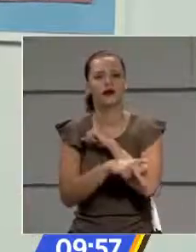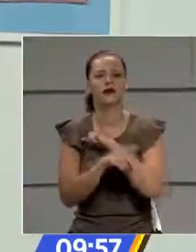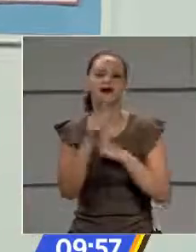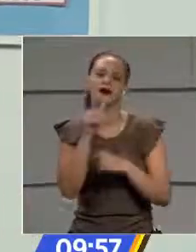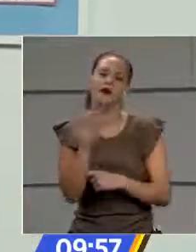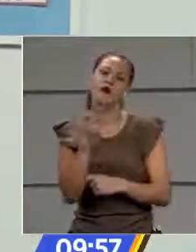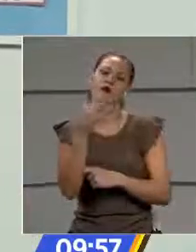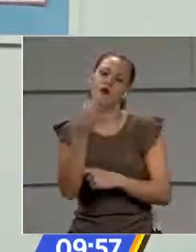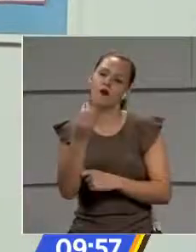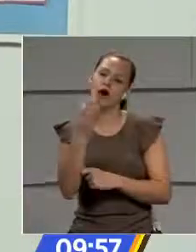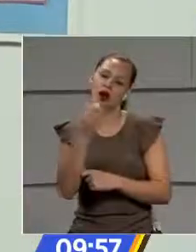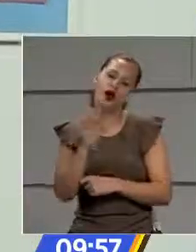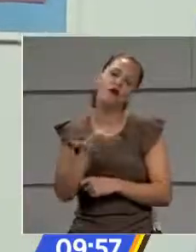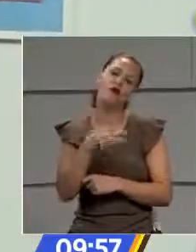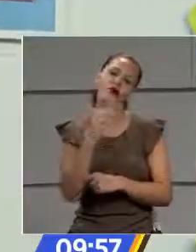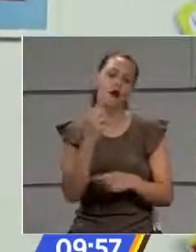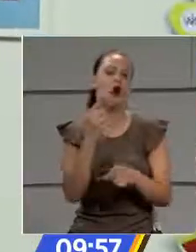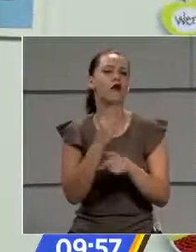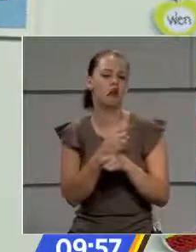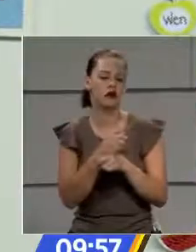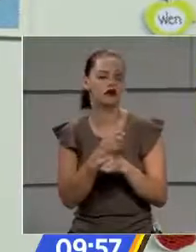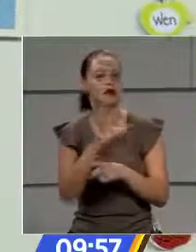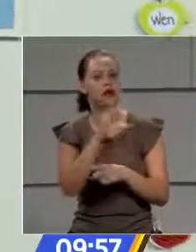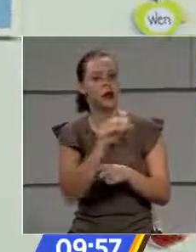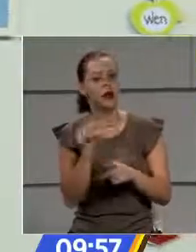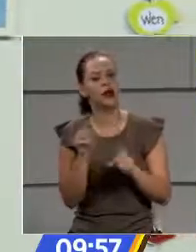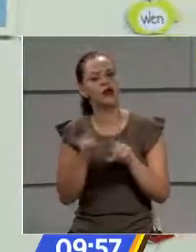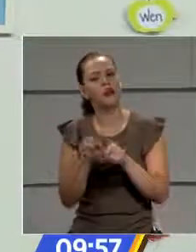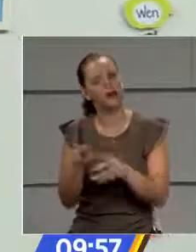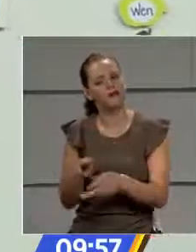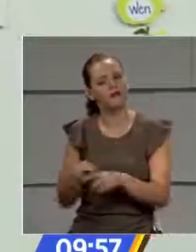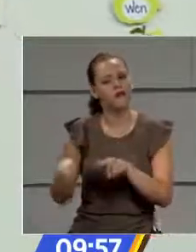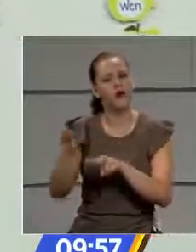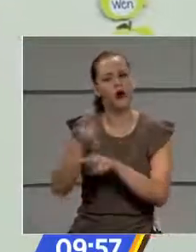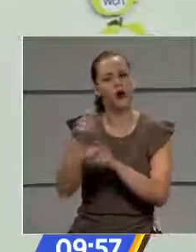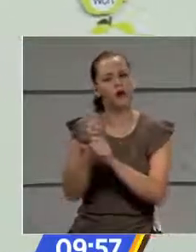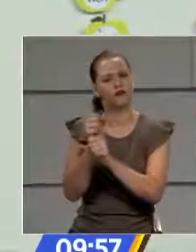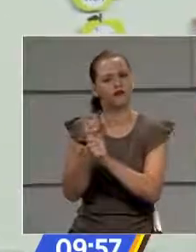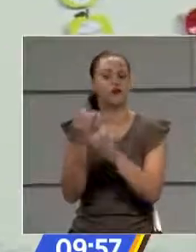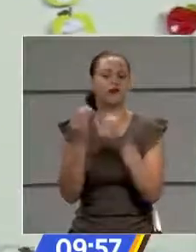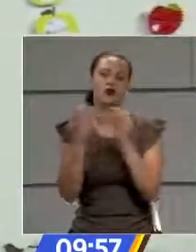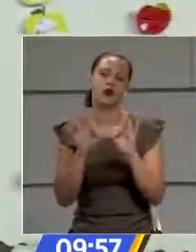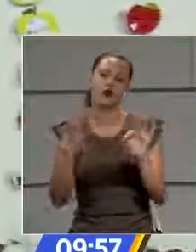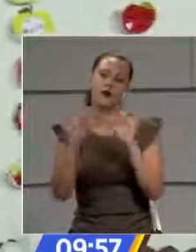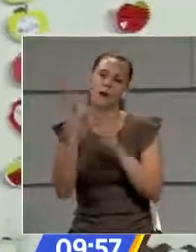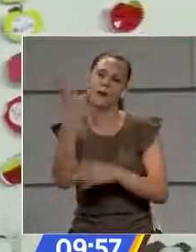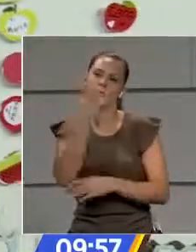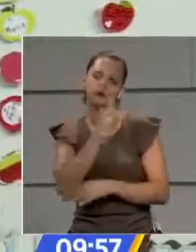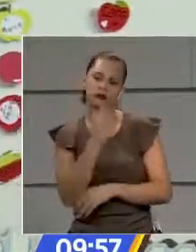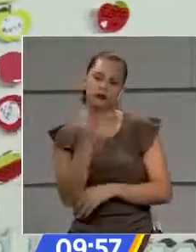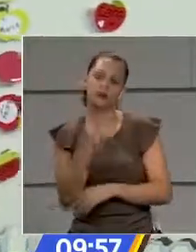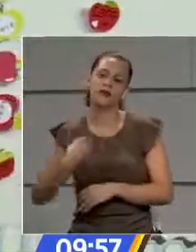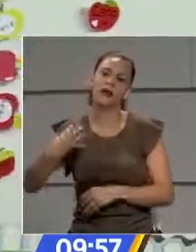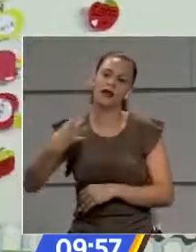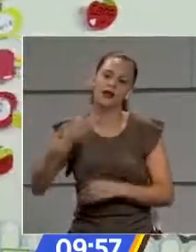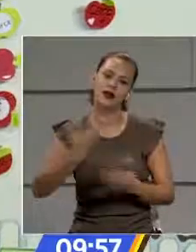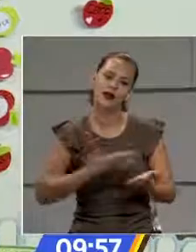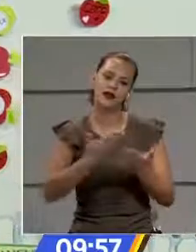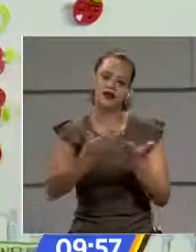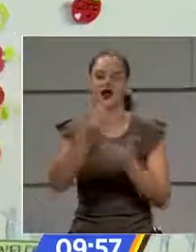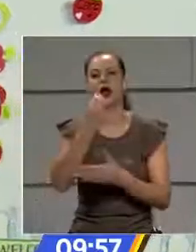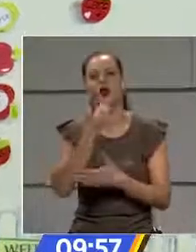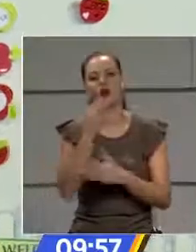en la que nos alimentamos de forma correcta y pues a valorar y apreciar ese trabajo tan hermoso que día a día nos llevan los